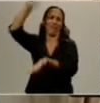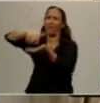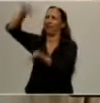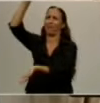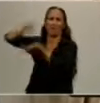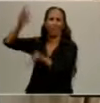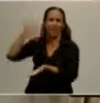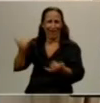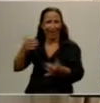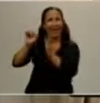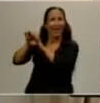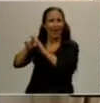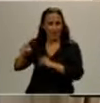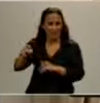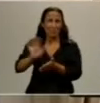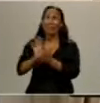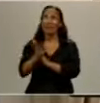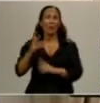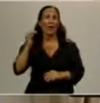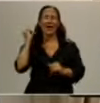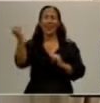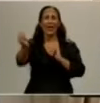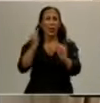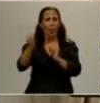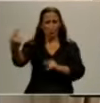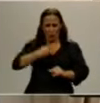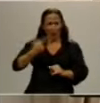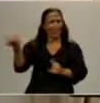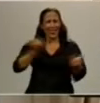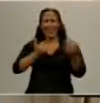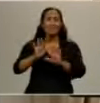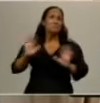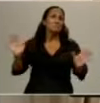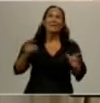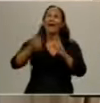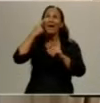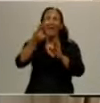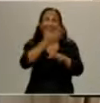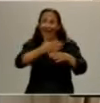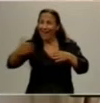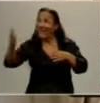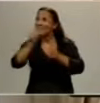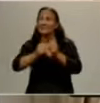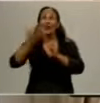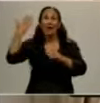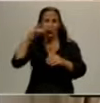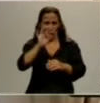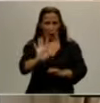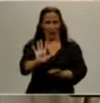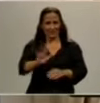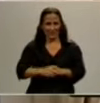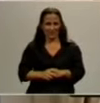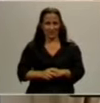de denuncias contra esta presidenta de una manera como nunca se vio en ninguna etapa de la democracia. Basta